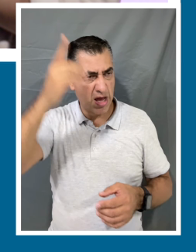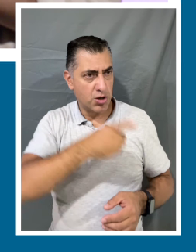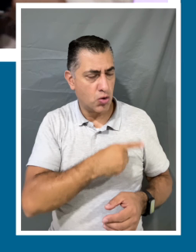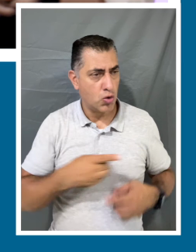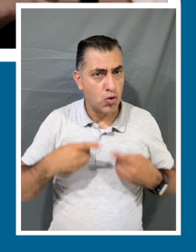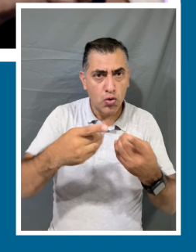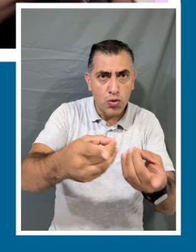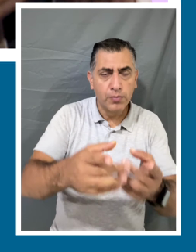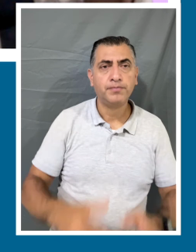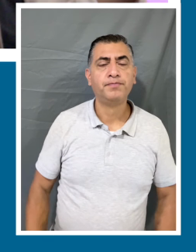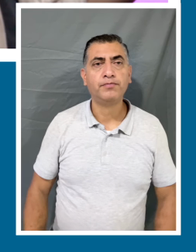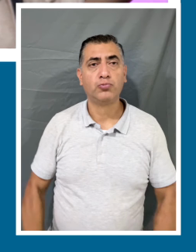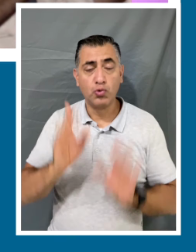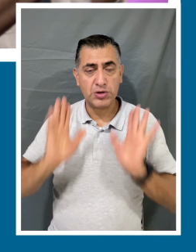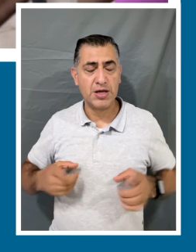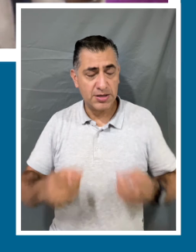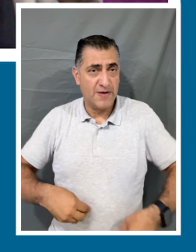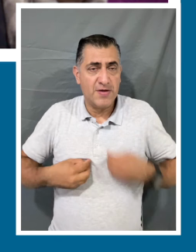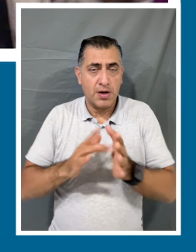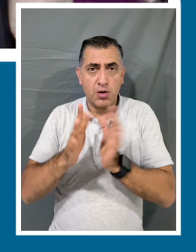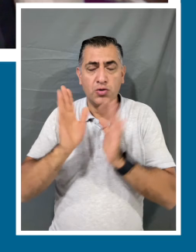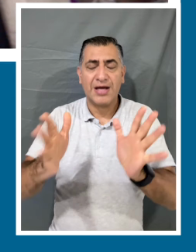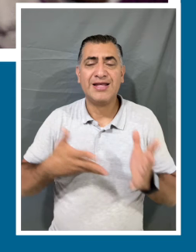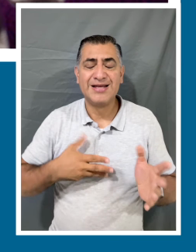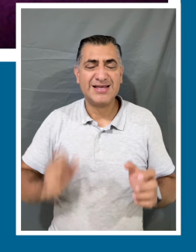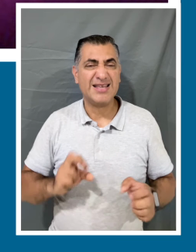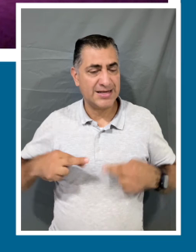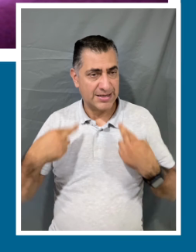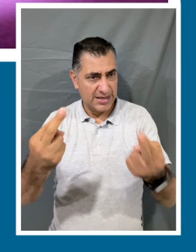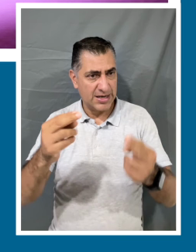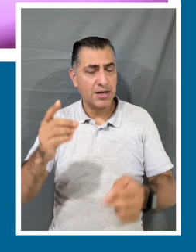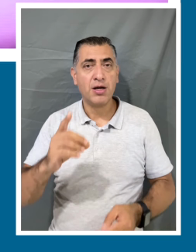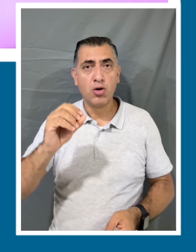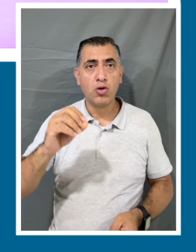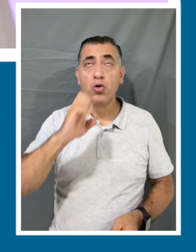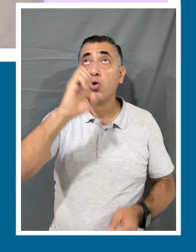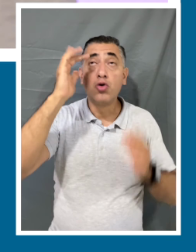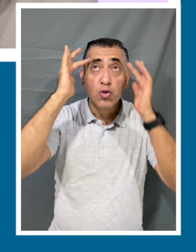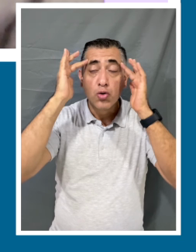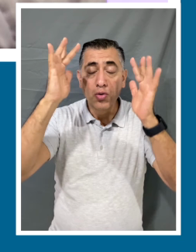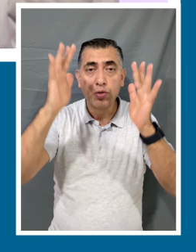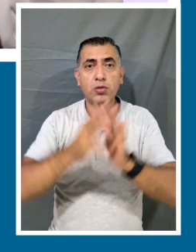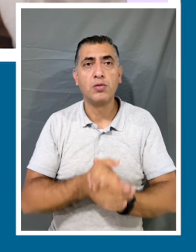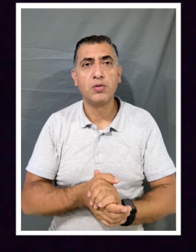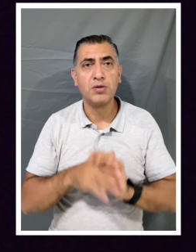decir si tú ya entregaste tu vida a Jesús ya tienes Ese regalo el don espiritual es una capacidad